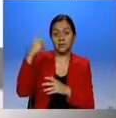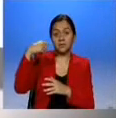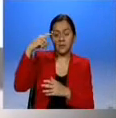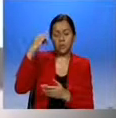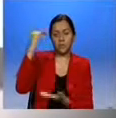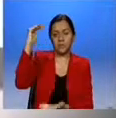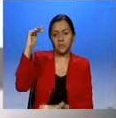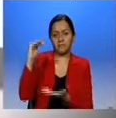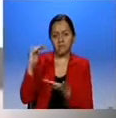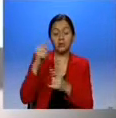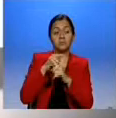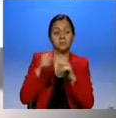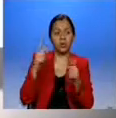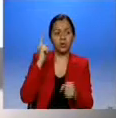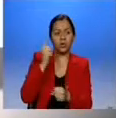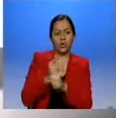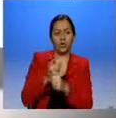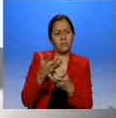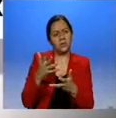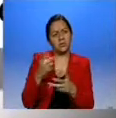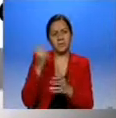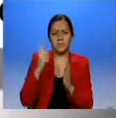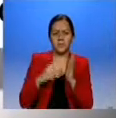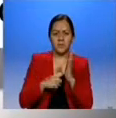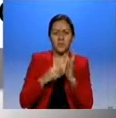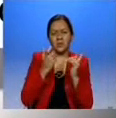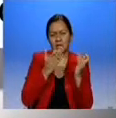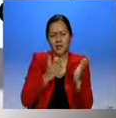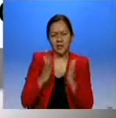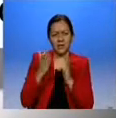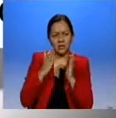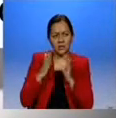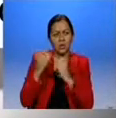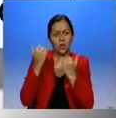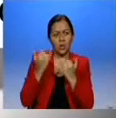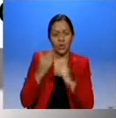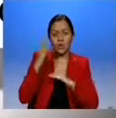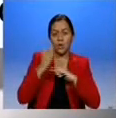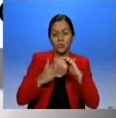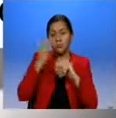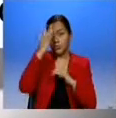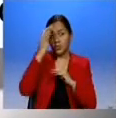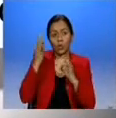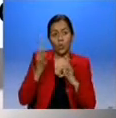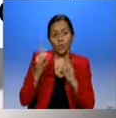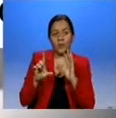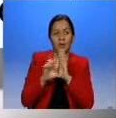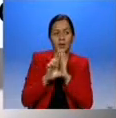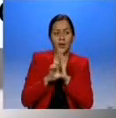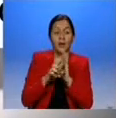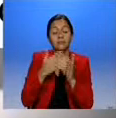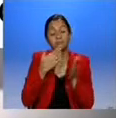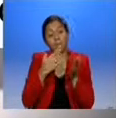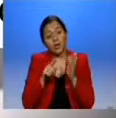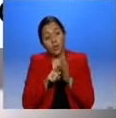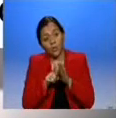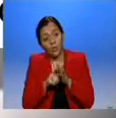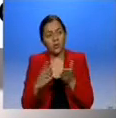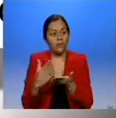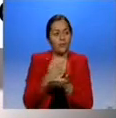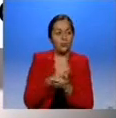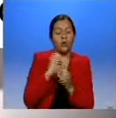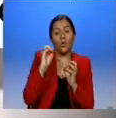pero nos ordenan pagar cerca de mil tratan la caducidad por incumplimientos legales como confiscación